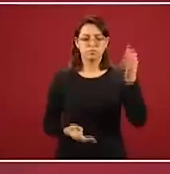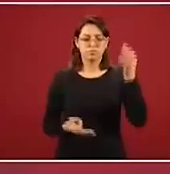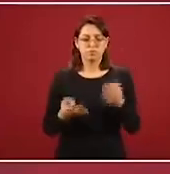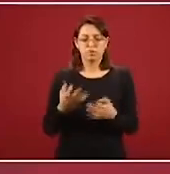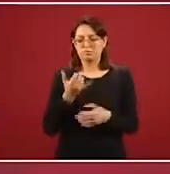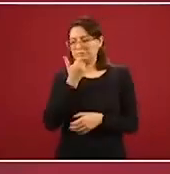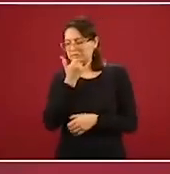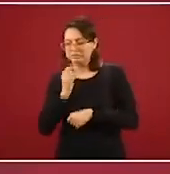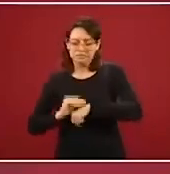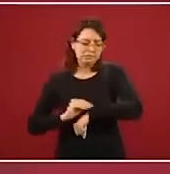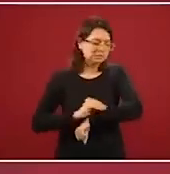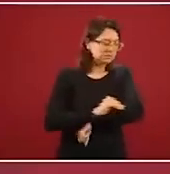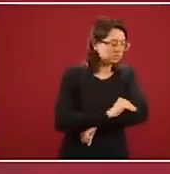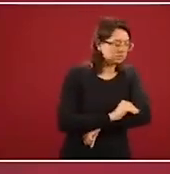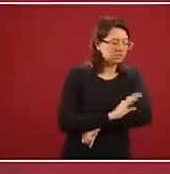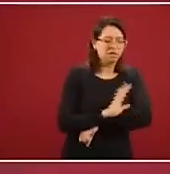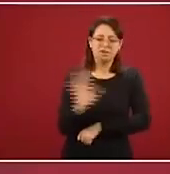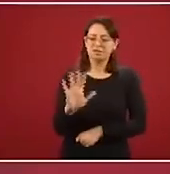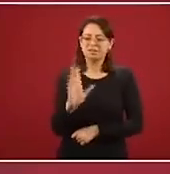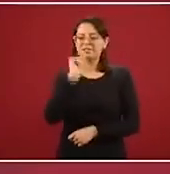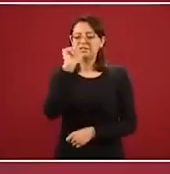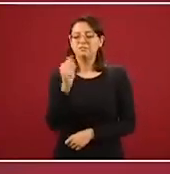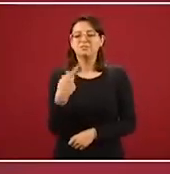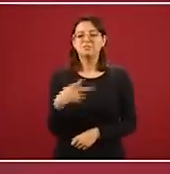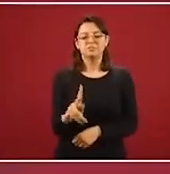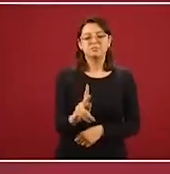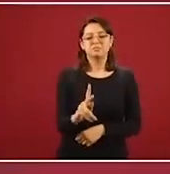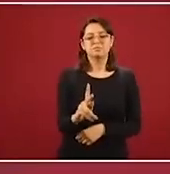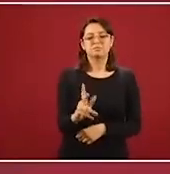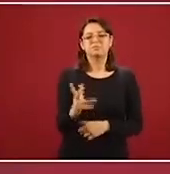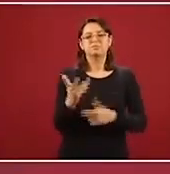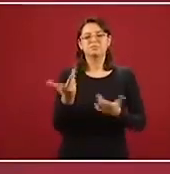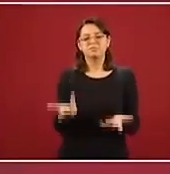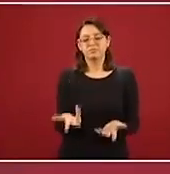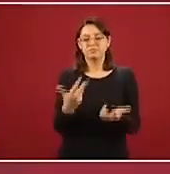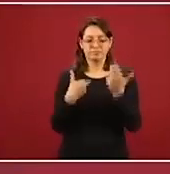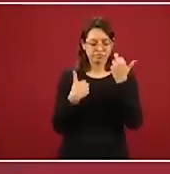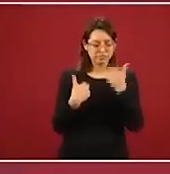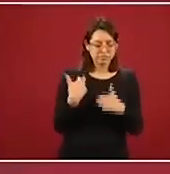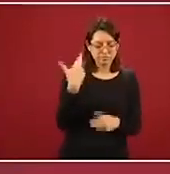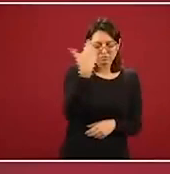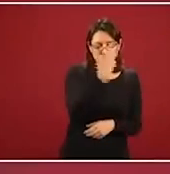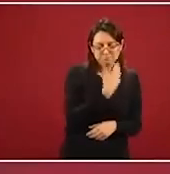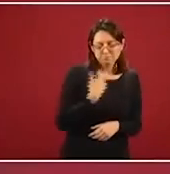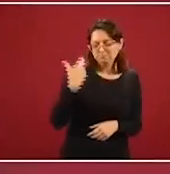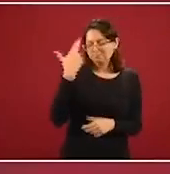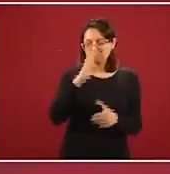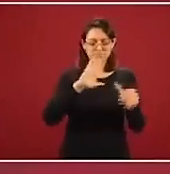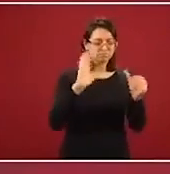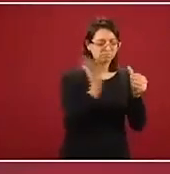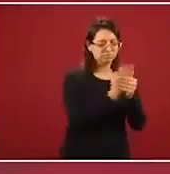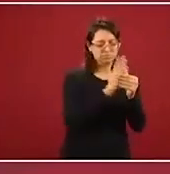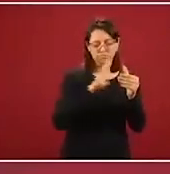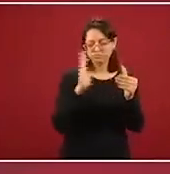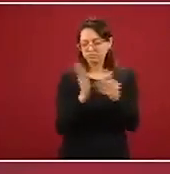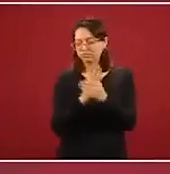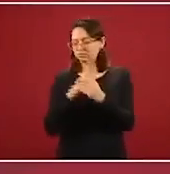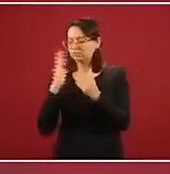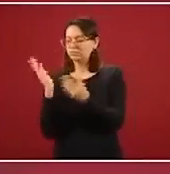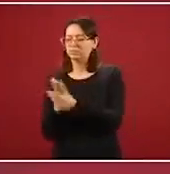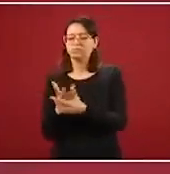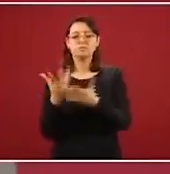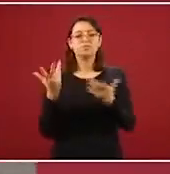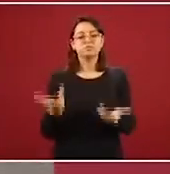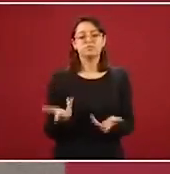justificación o cosa semejante, pero sí a lo largo de la revisión técnica de estos expedientes por distintas instancias de